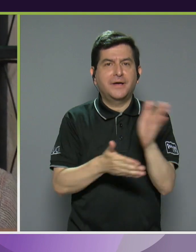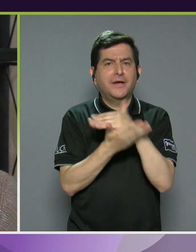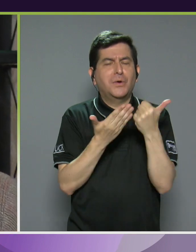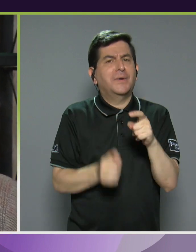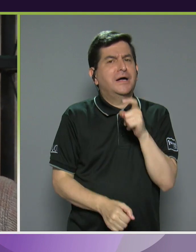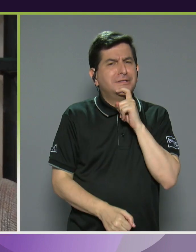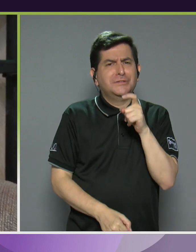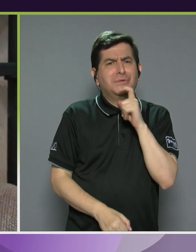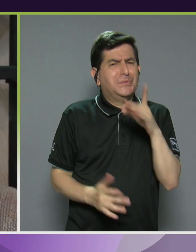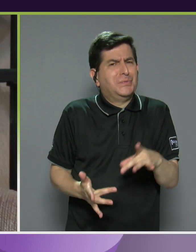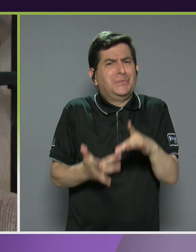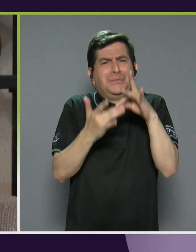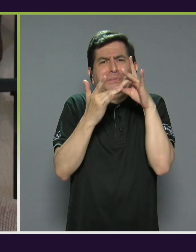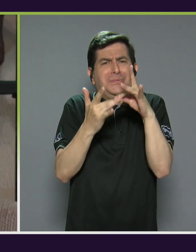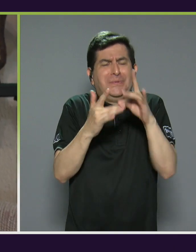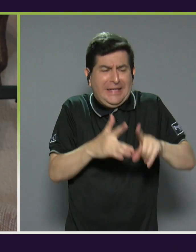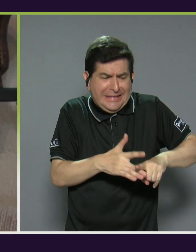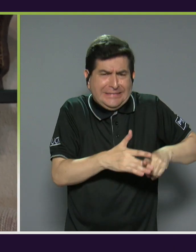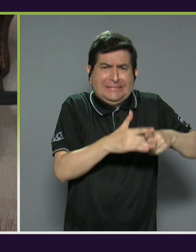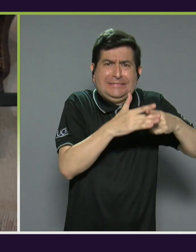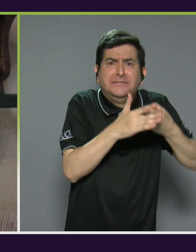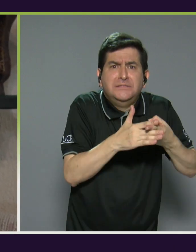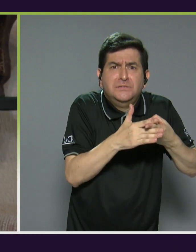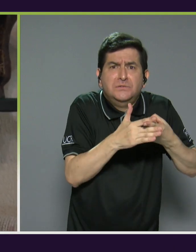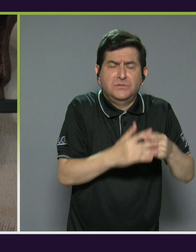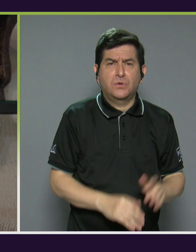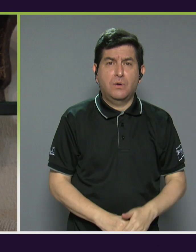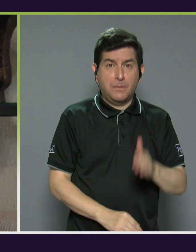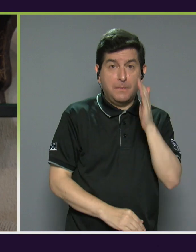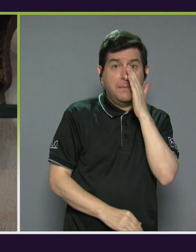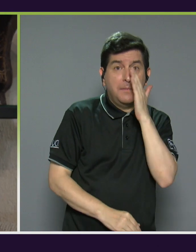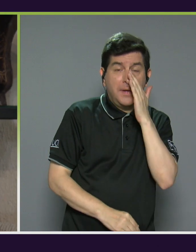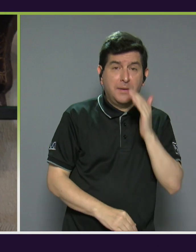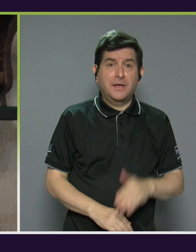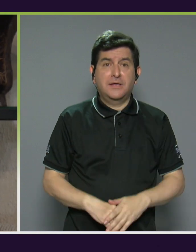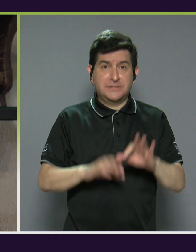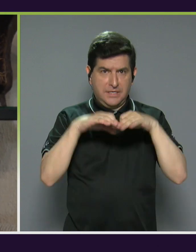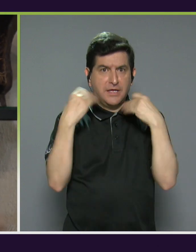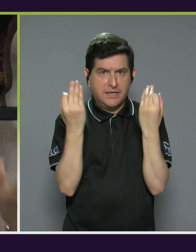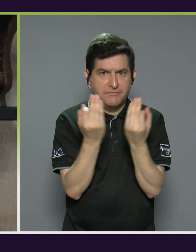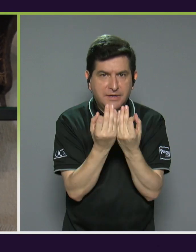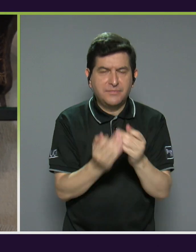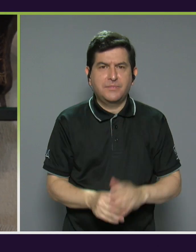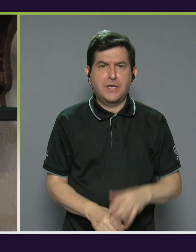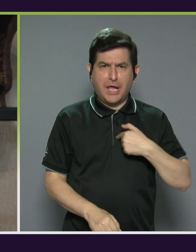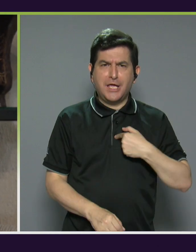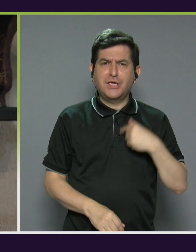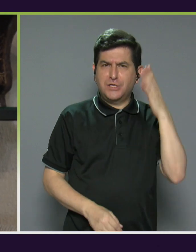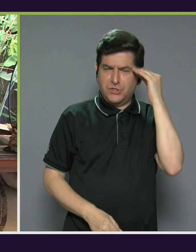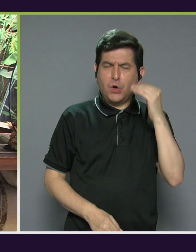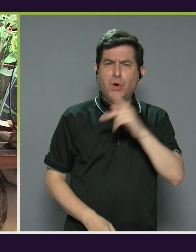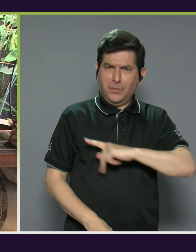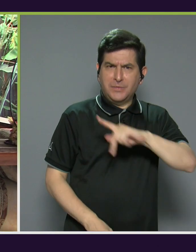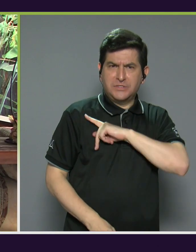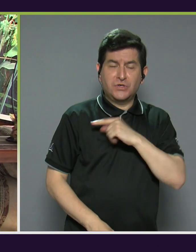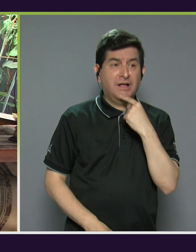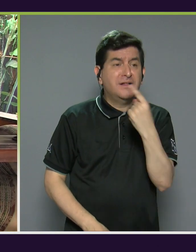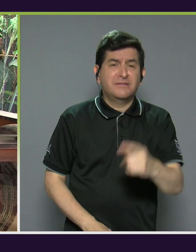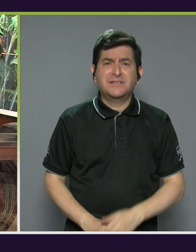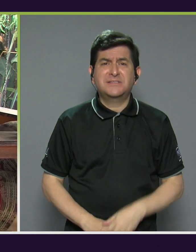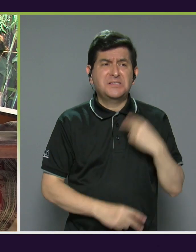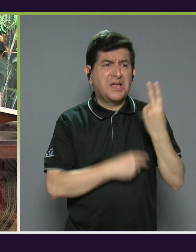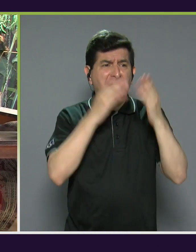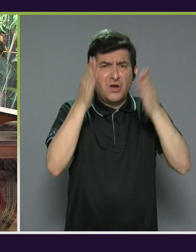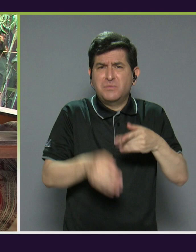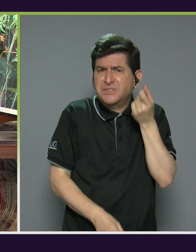Pero esa es una parte muy difícil, sobre todo en el inicio. Las madres de familia, y lo viví yo personalmente, me dicen